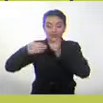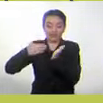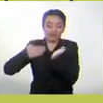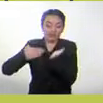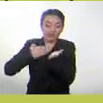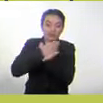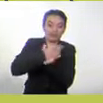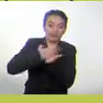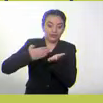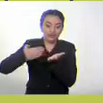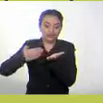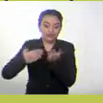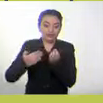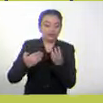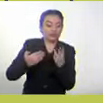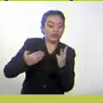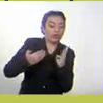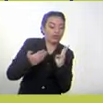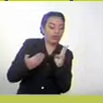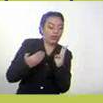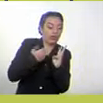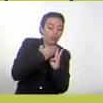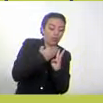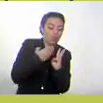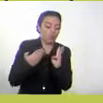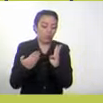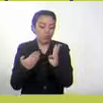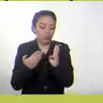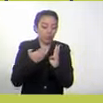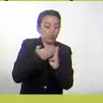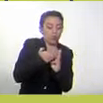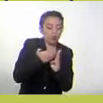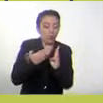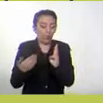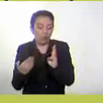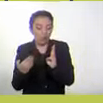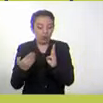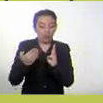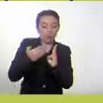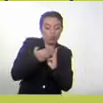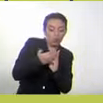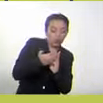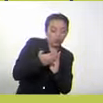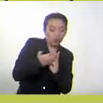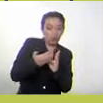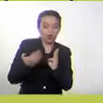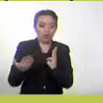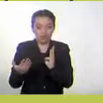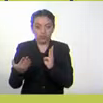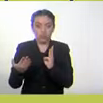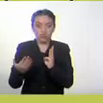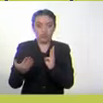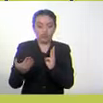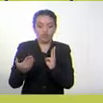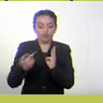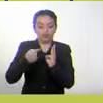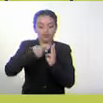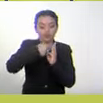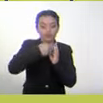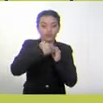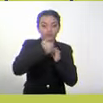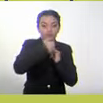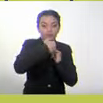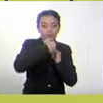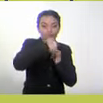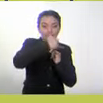los LED. Al finalizar, vuelve a unirse la corriente eléctrica hasta llegar a la batería